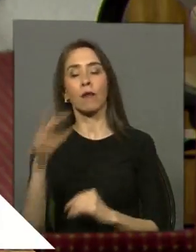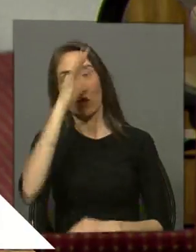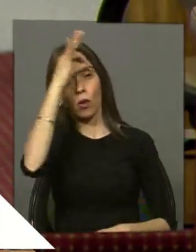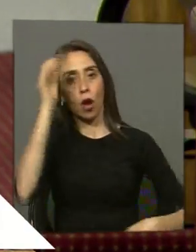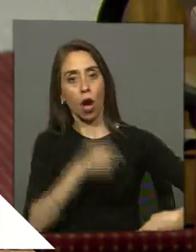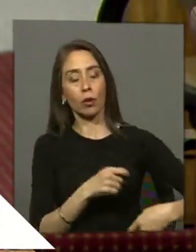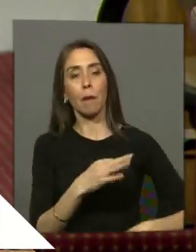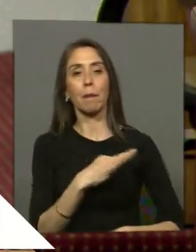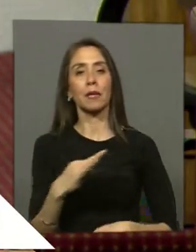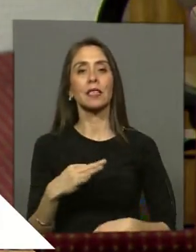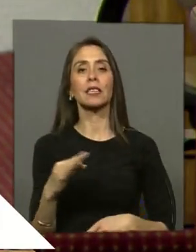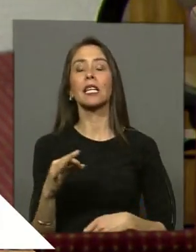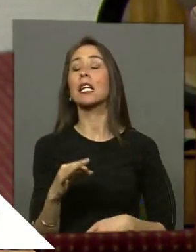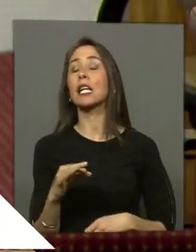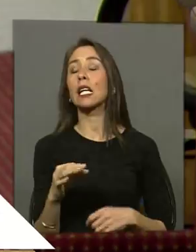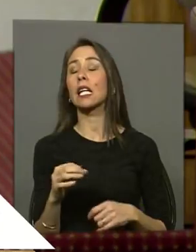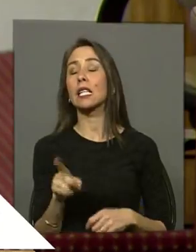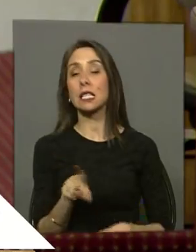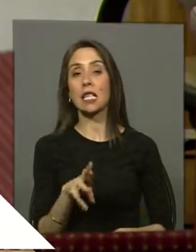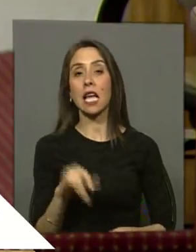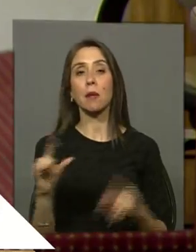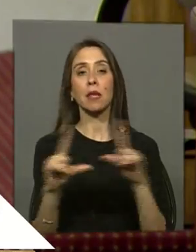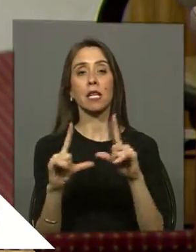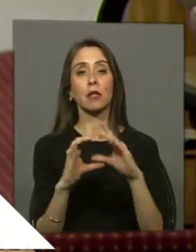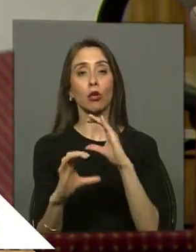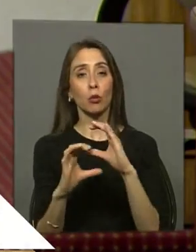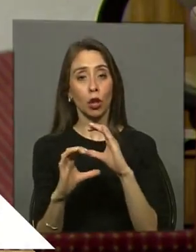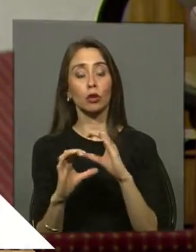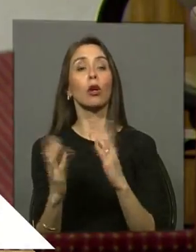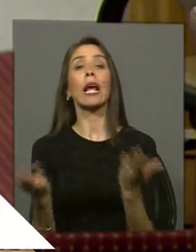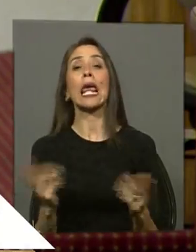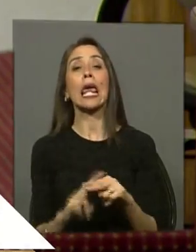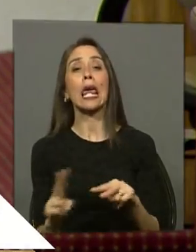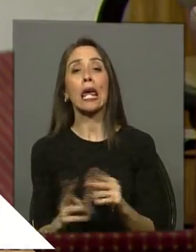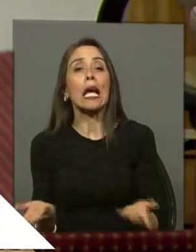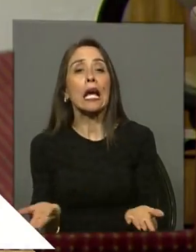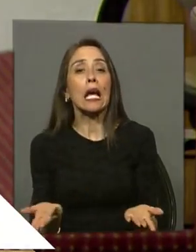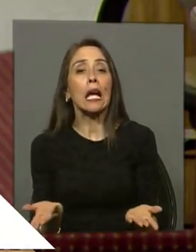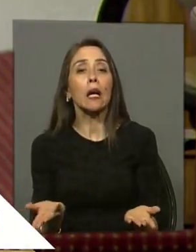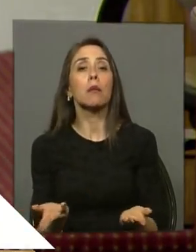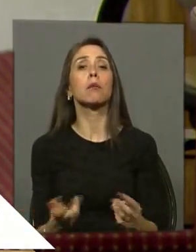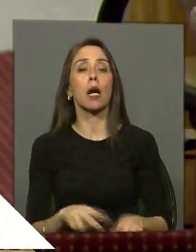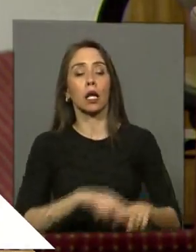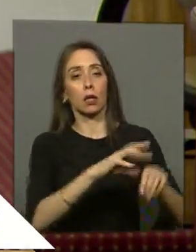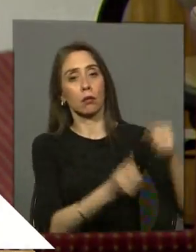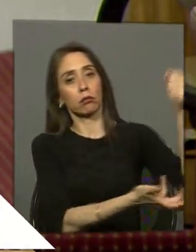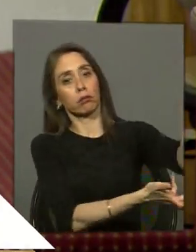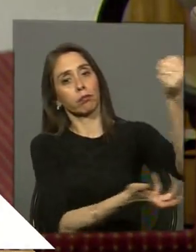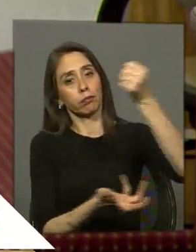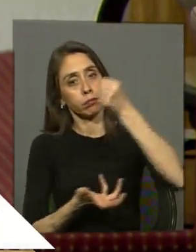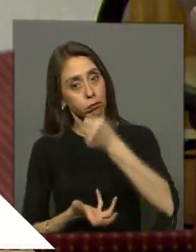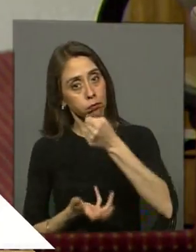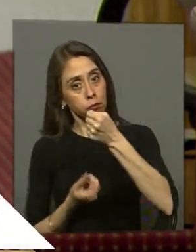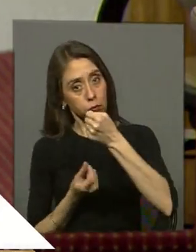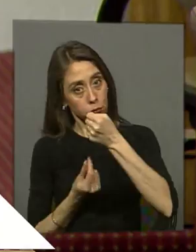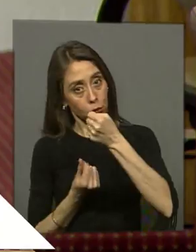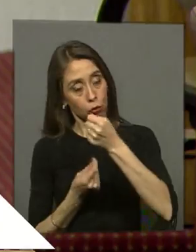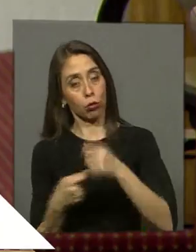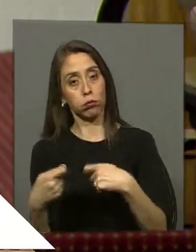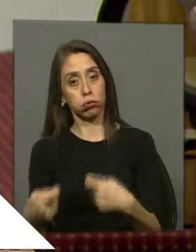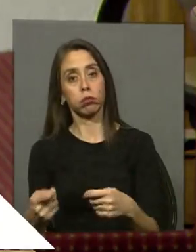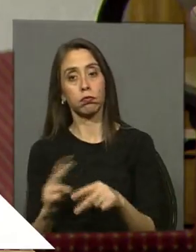de Transporte y Telecomunicaciones que qué gestiones están realizando a fin de obtener recursos que permitan